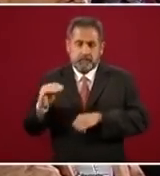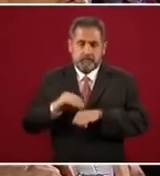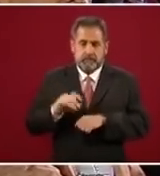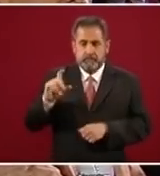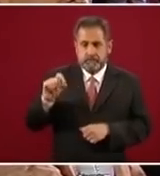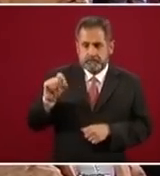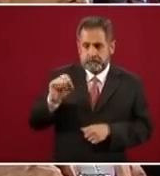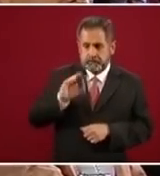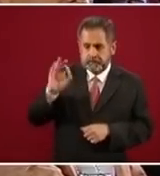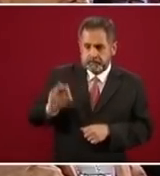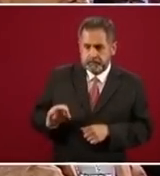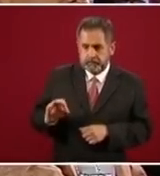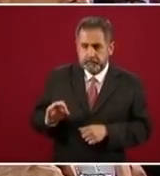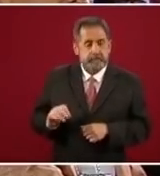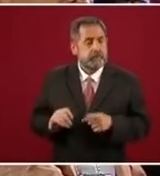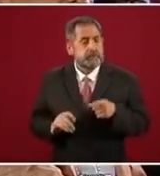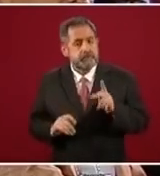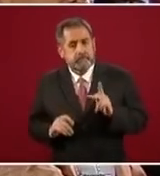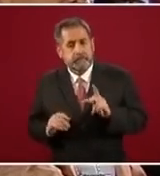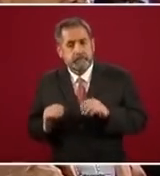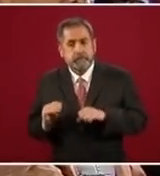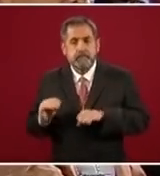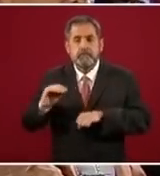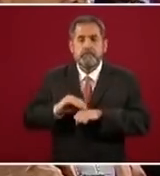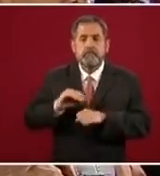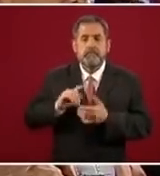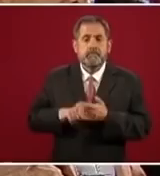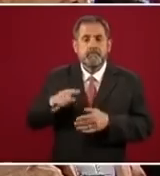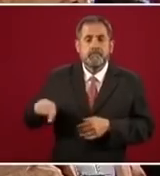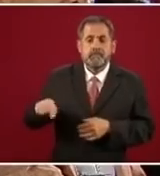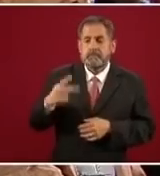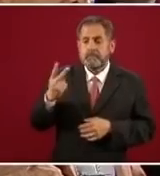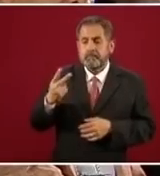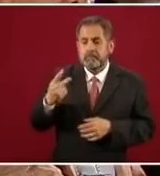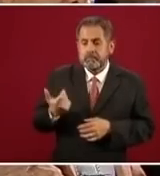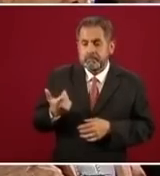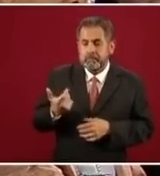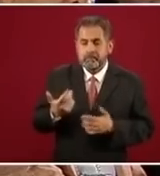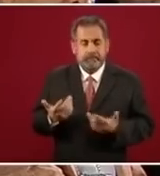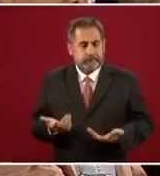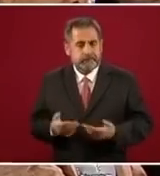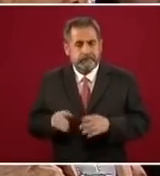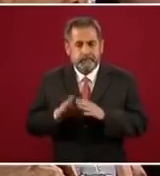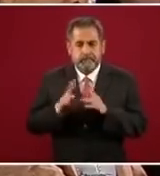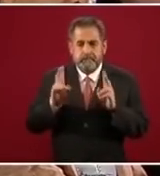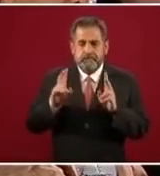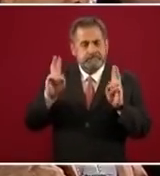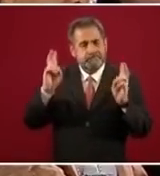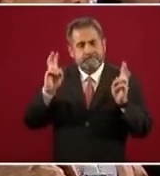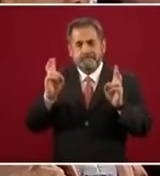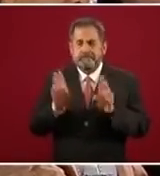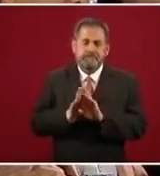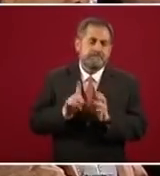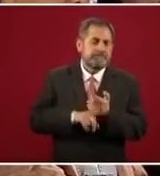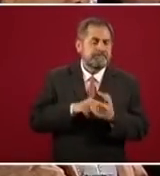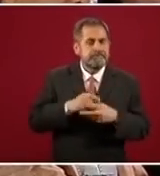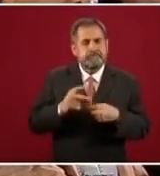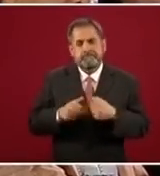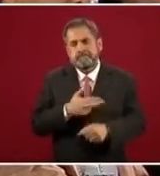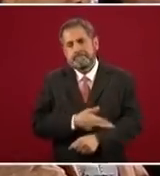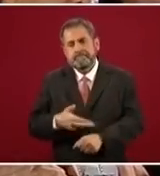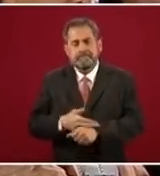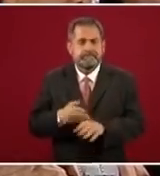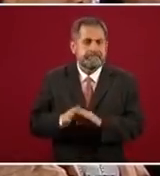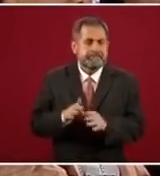nivel general, pero ellos nada más les aumentó 2 pesos. ¿Cómo va a resolver ese tema o cuándo se va a empezar,